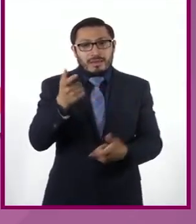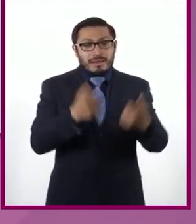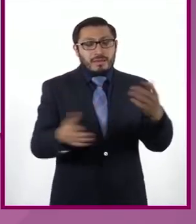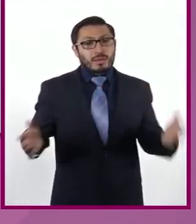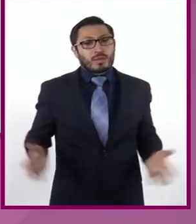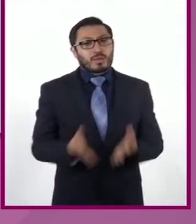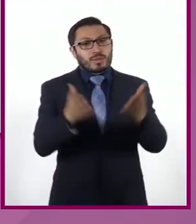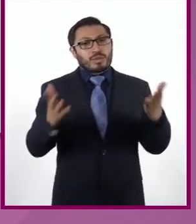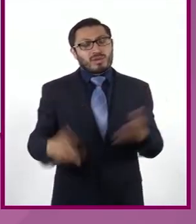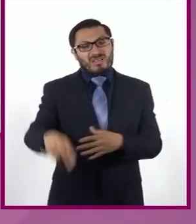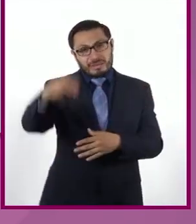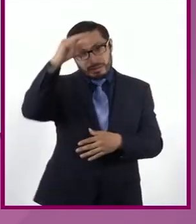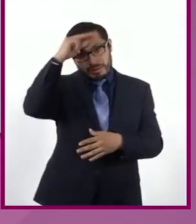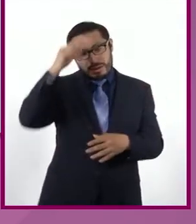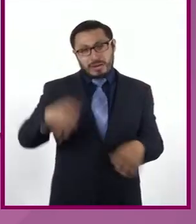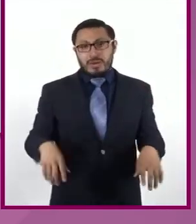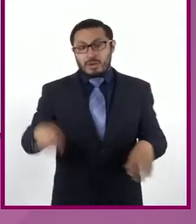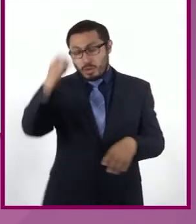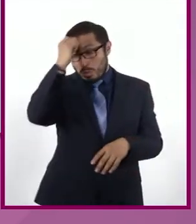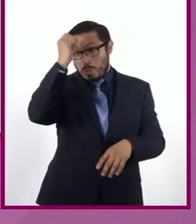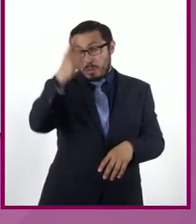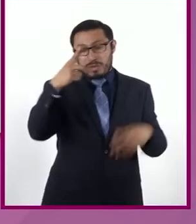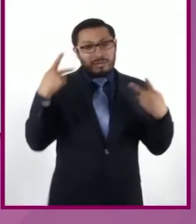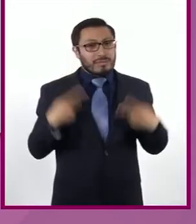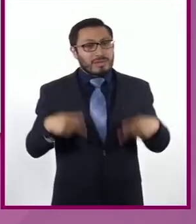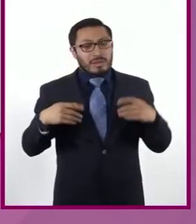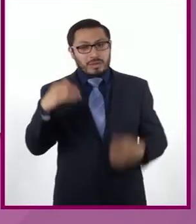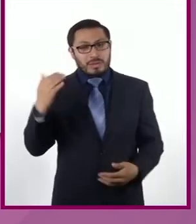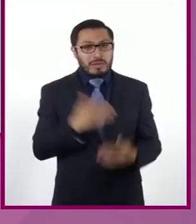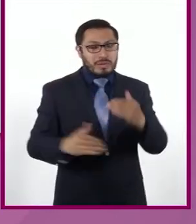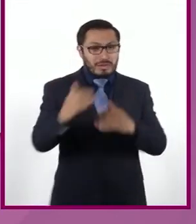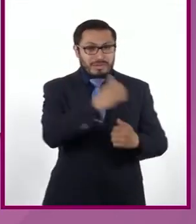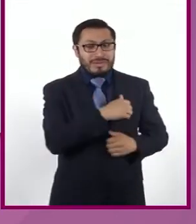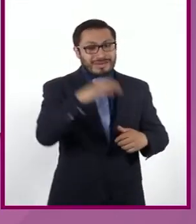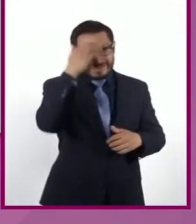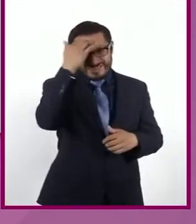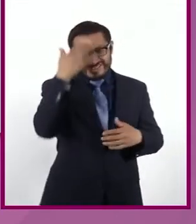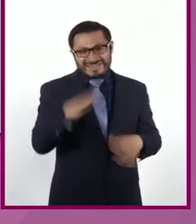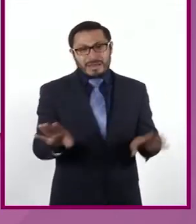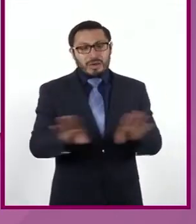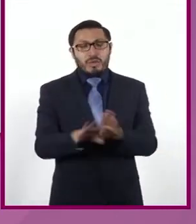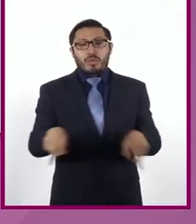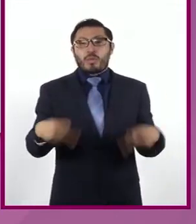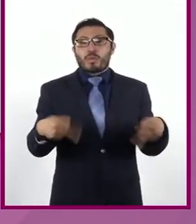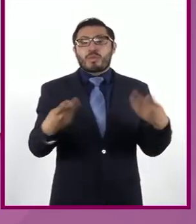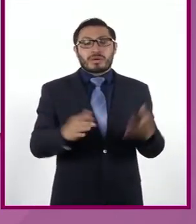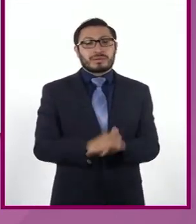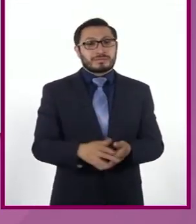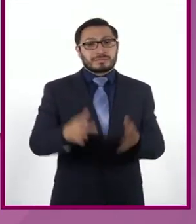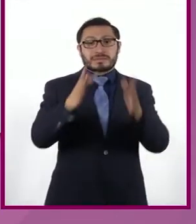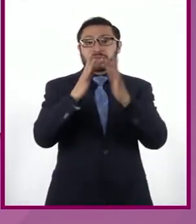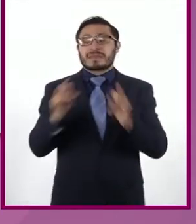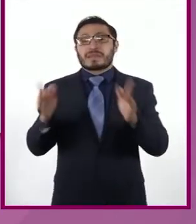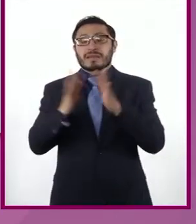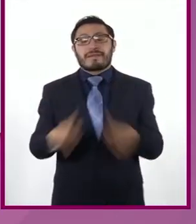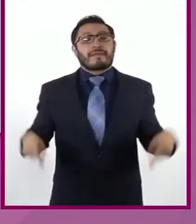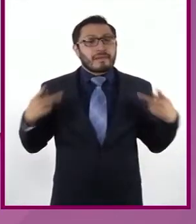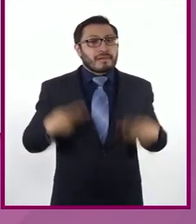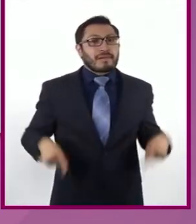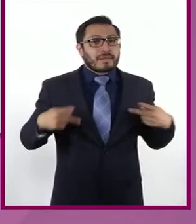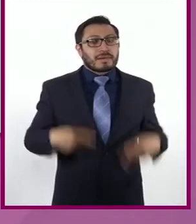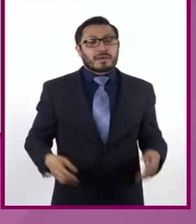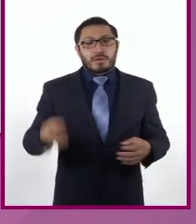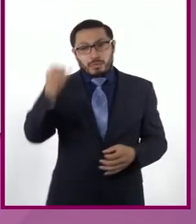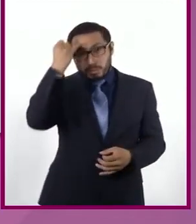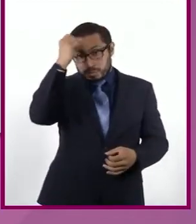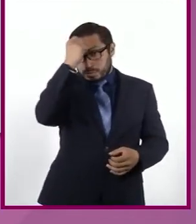fortalecieron con el ingenio y la inventiva de los burgueses, ya conocidos como empresarios. Los franceses inventaron el sistema de